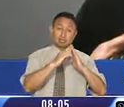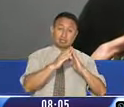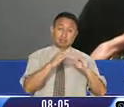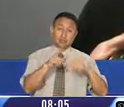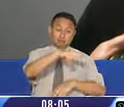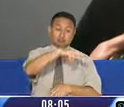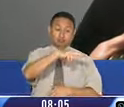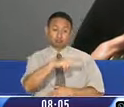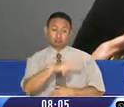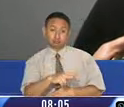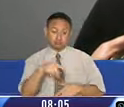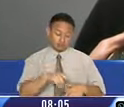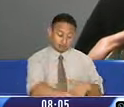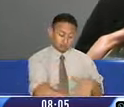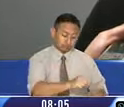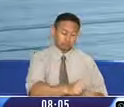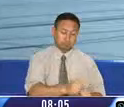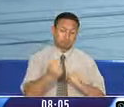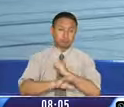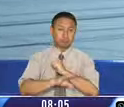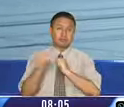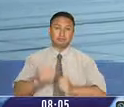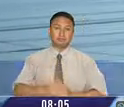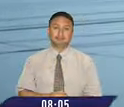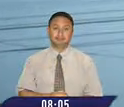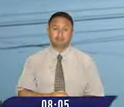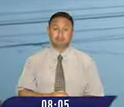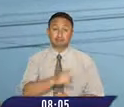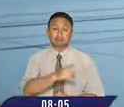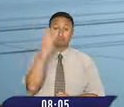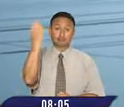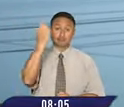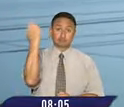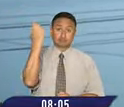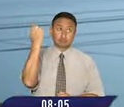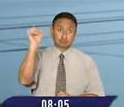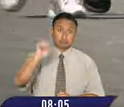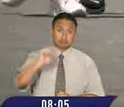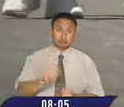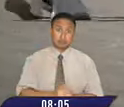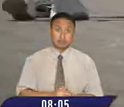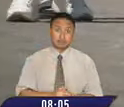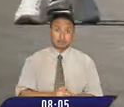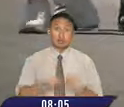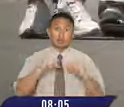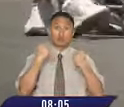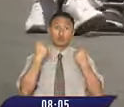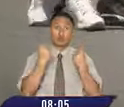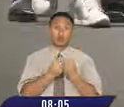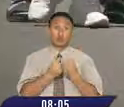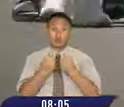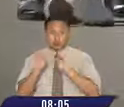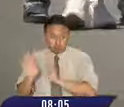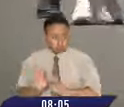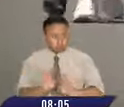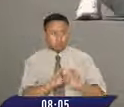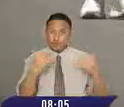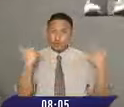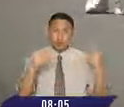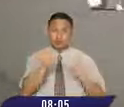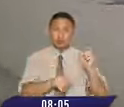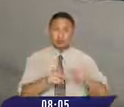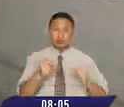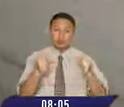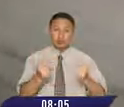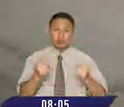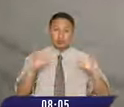casa y me robaron. Cuentan también con alarmas comunitarias. Salen en grupos a dar el encuentro a quienes llegan en las